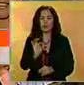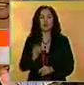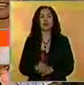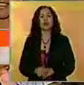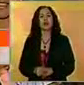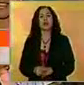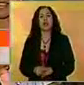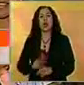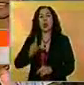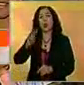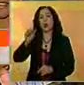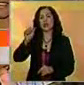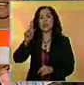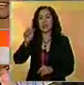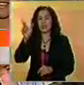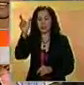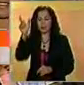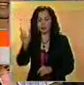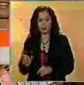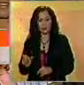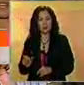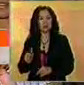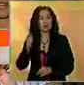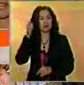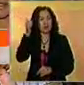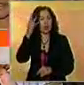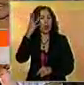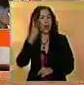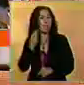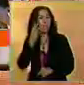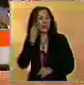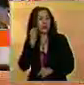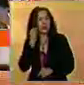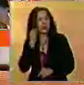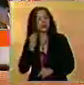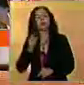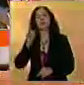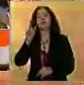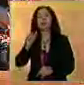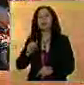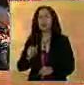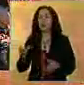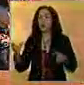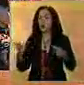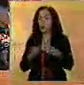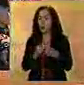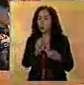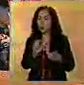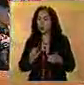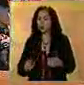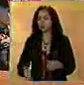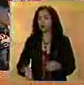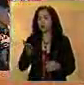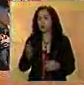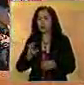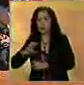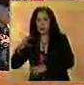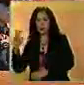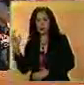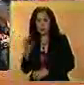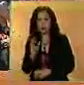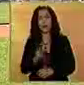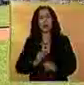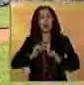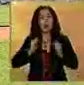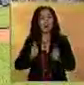una incorporación de Luis Salazar, una persona con la suficiente experiencia, y lo que se ha ensamblado es un grupo de primordialmente de lanzadores.